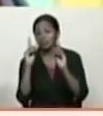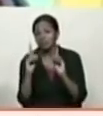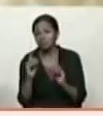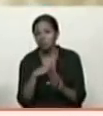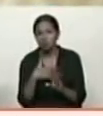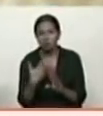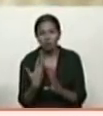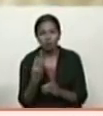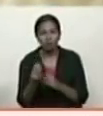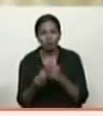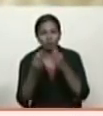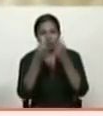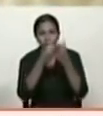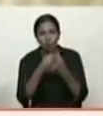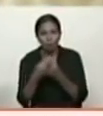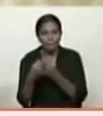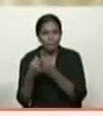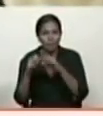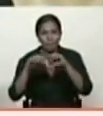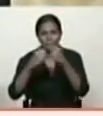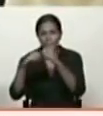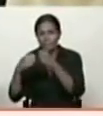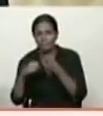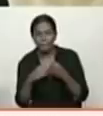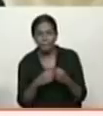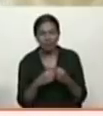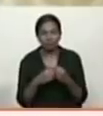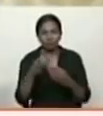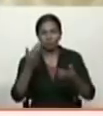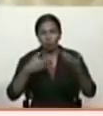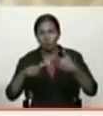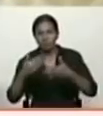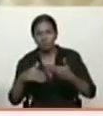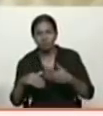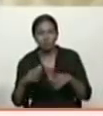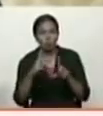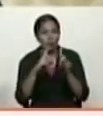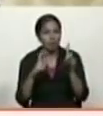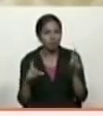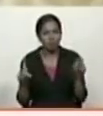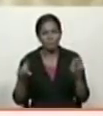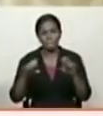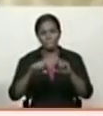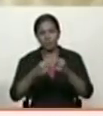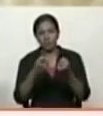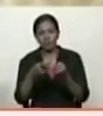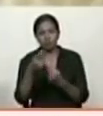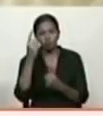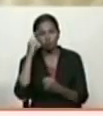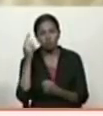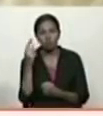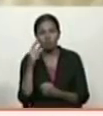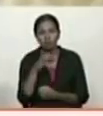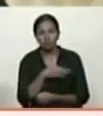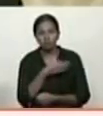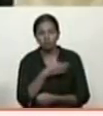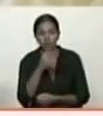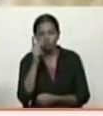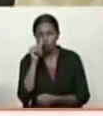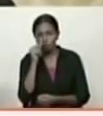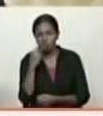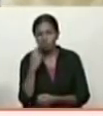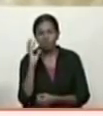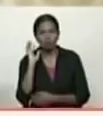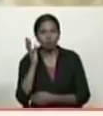colapsar la economía venezolana, que fallen los servicios, que falle el servicio eléctrico. En estos días este señor congresista decía,